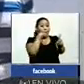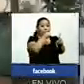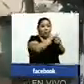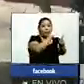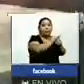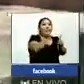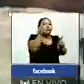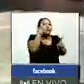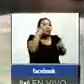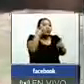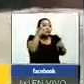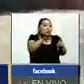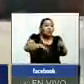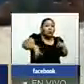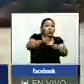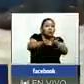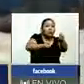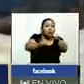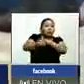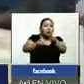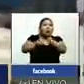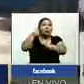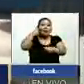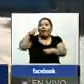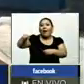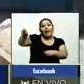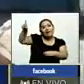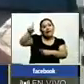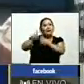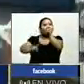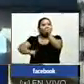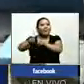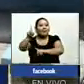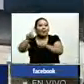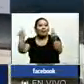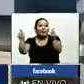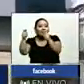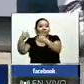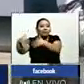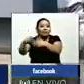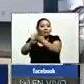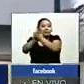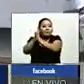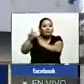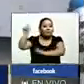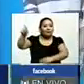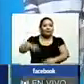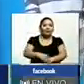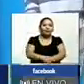el estacionamiento de la feria ganadera en Santa Ana.